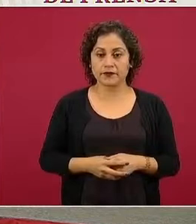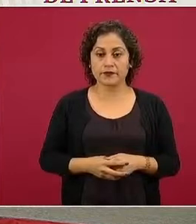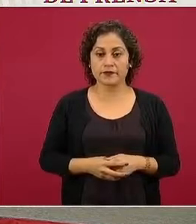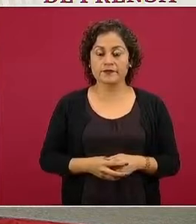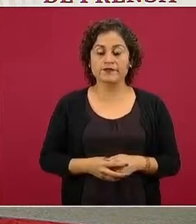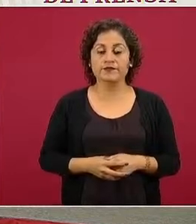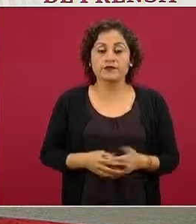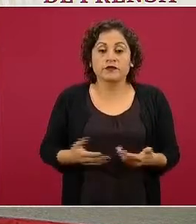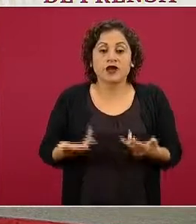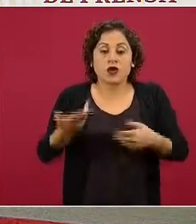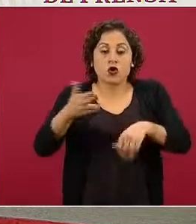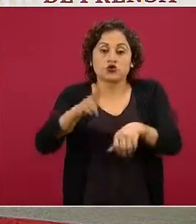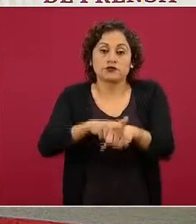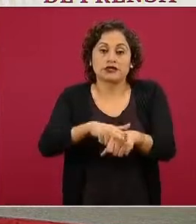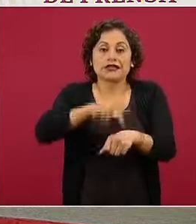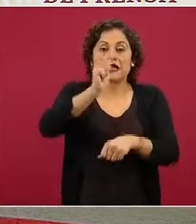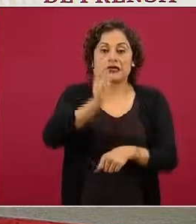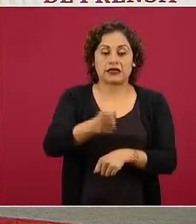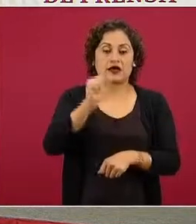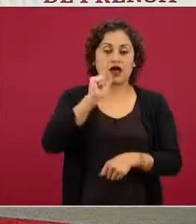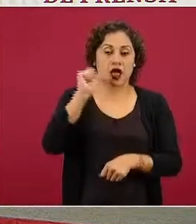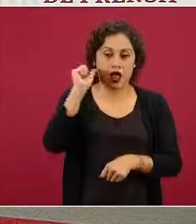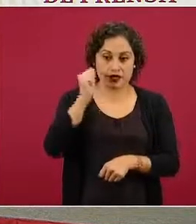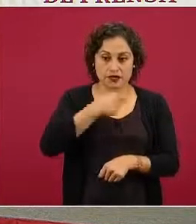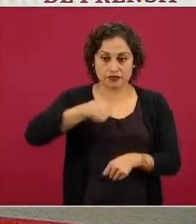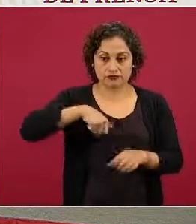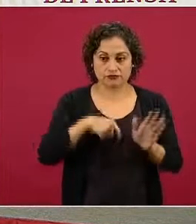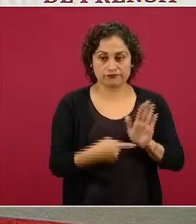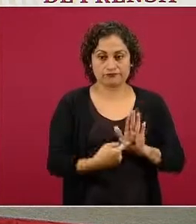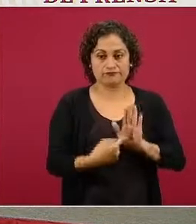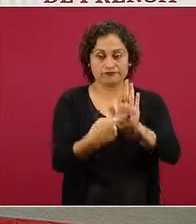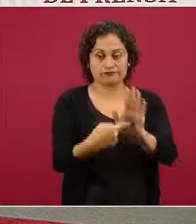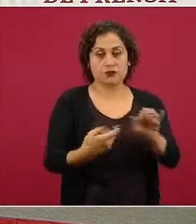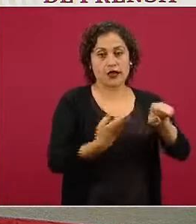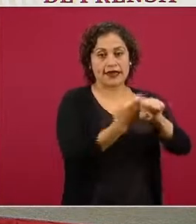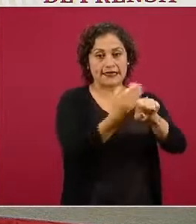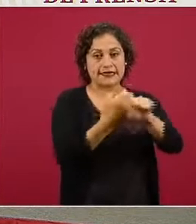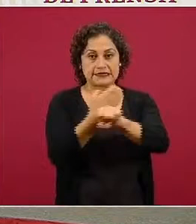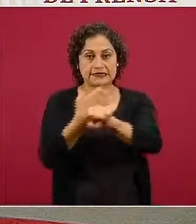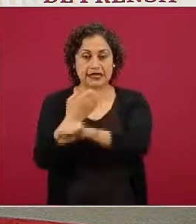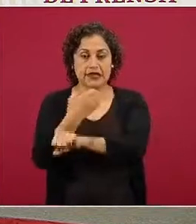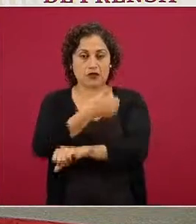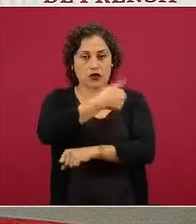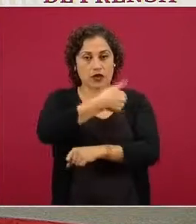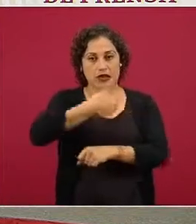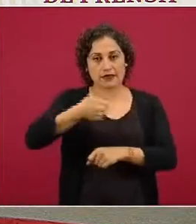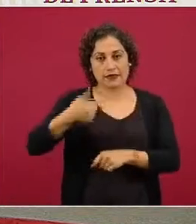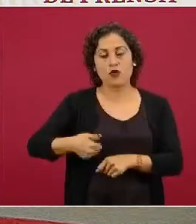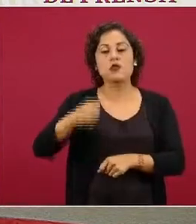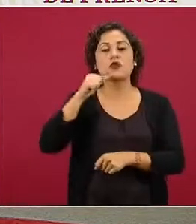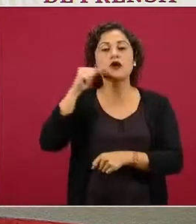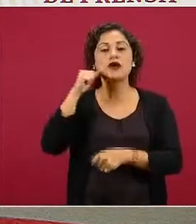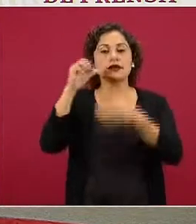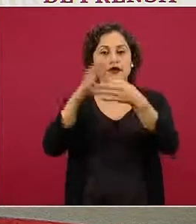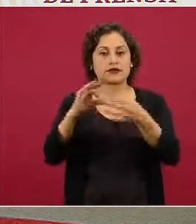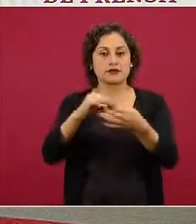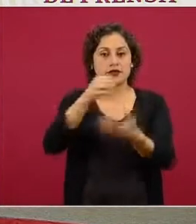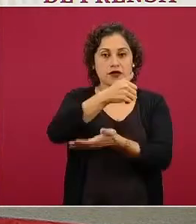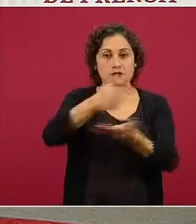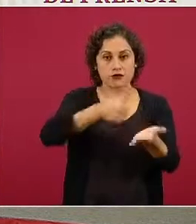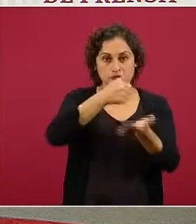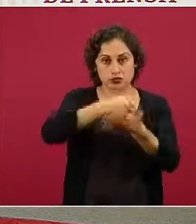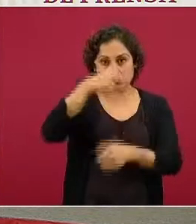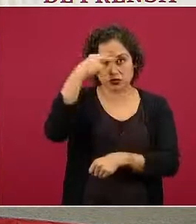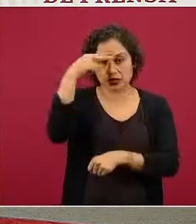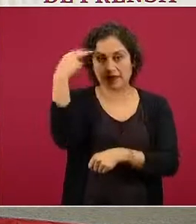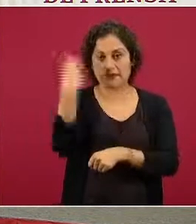La ocupación hospitalaria, ayer presentamos estado por estado, ayer mencionamos que la Ciudad de México está